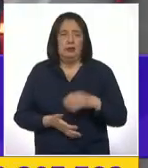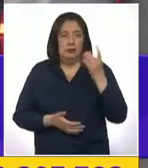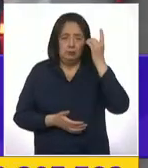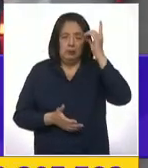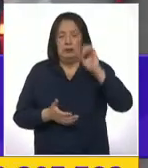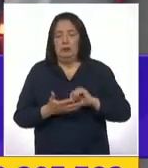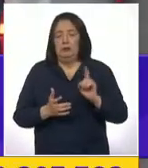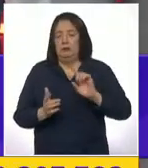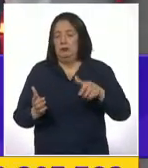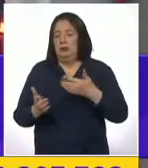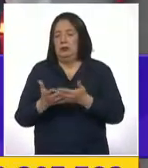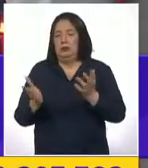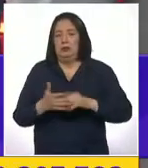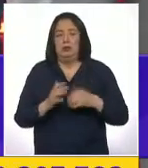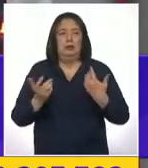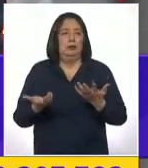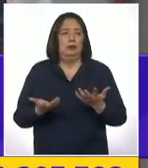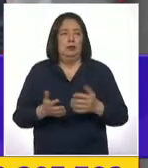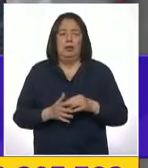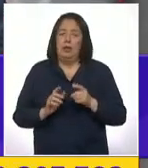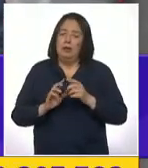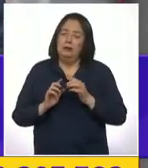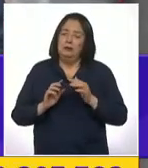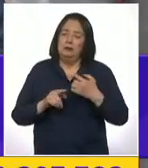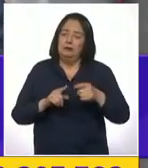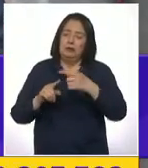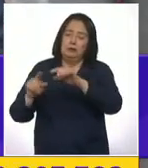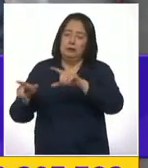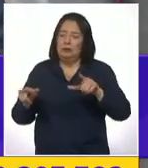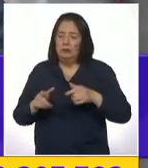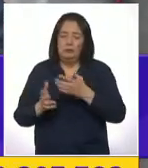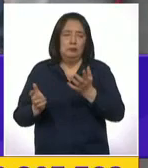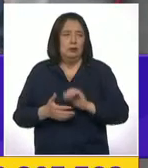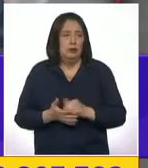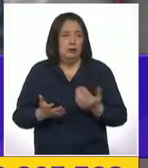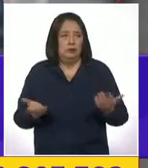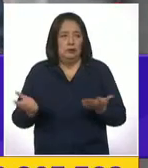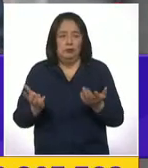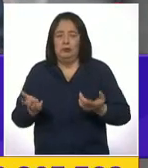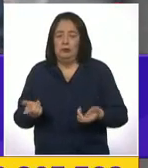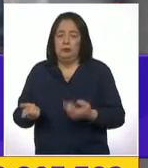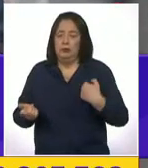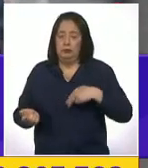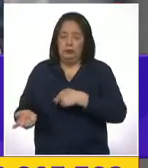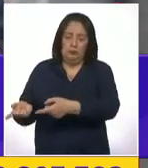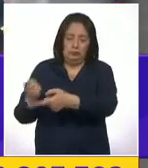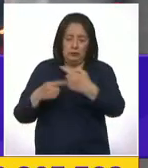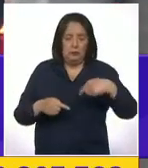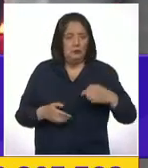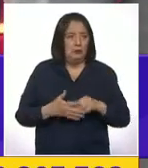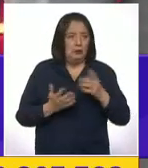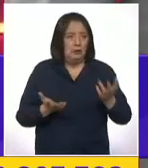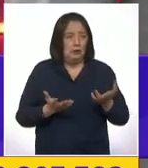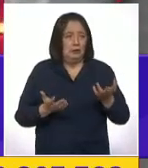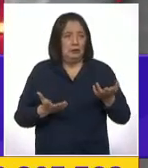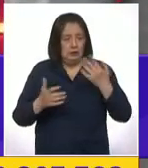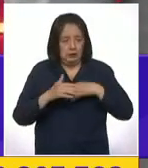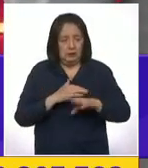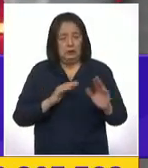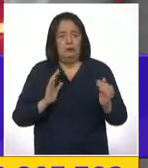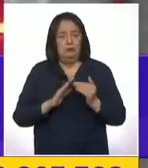no llega, esos espacios no llegan a los rincones del país, de donde venimos nosotros, allí en ese rincón donde acaban de entrar a mi